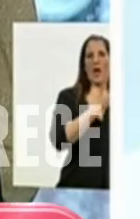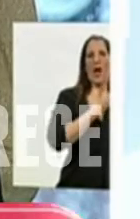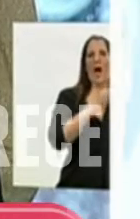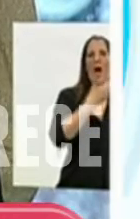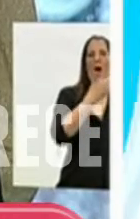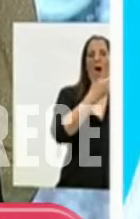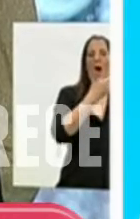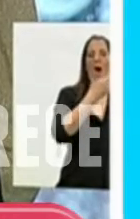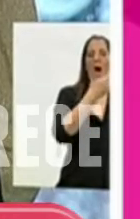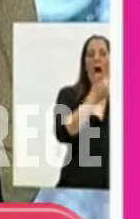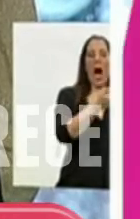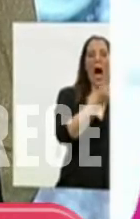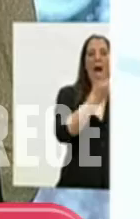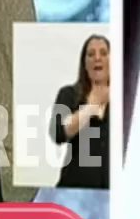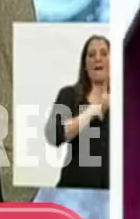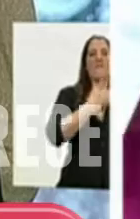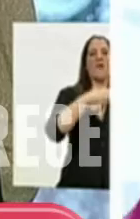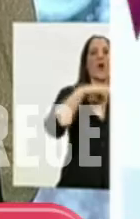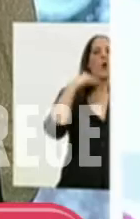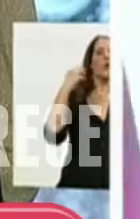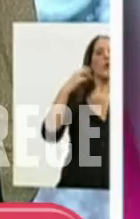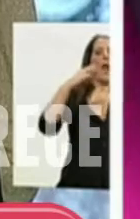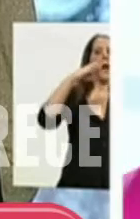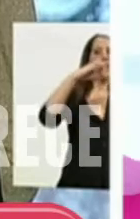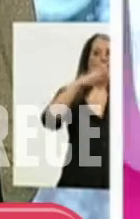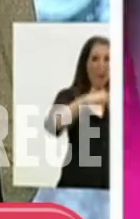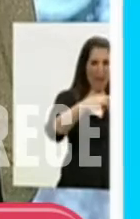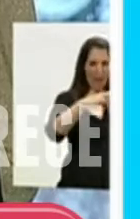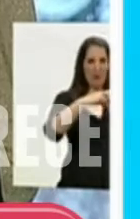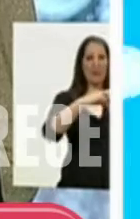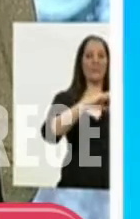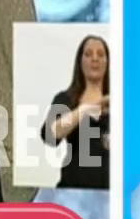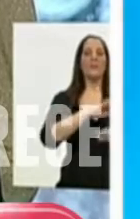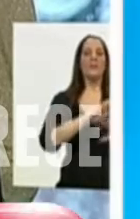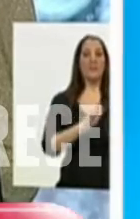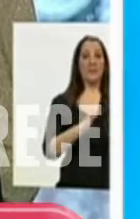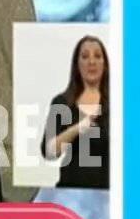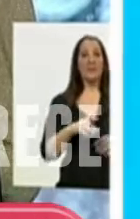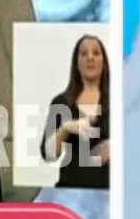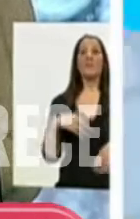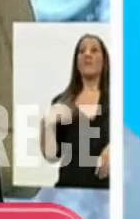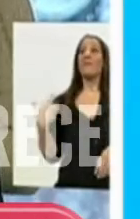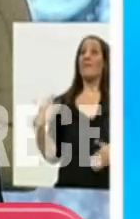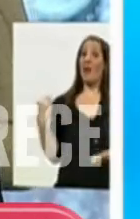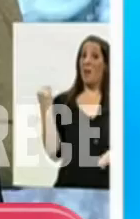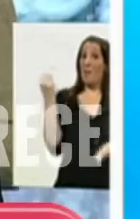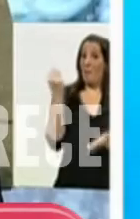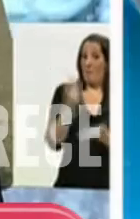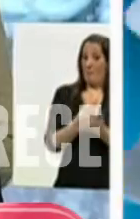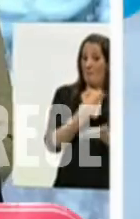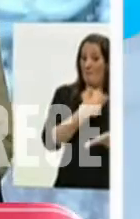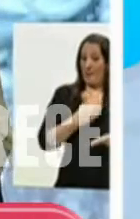que ella saliera sobreseída en el caso del lavado de dinero, no podría volver a ser juzgada en el tema de Otesur, ¿no es claro, cierto? Claro, el tema de la unificación de las